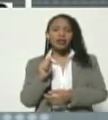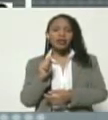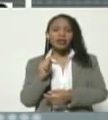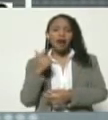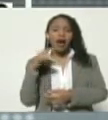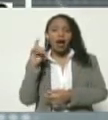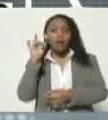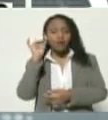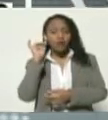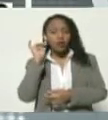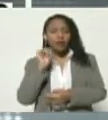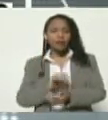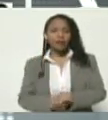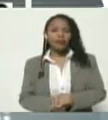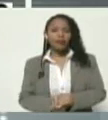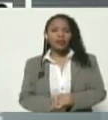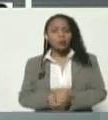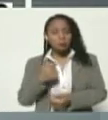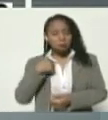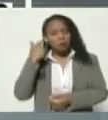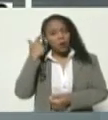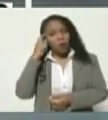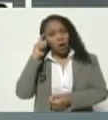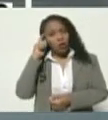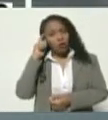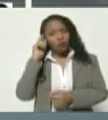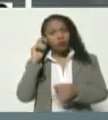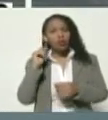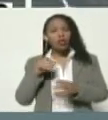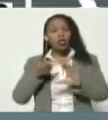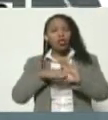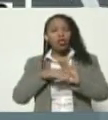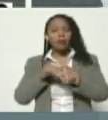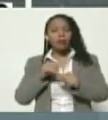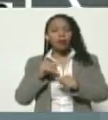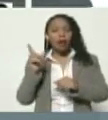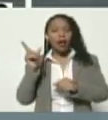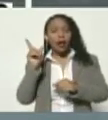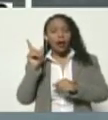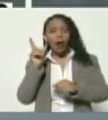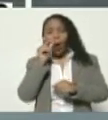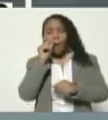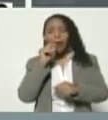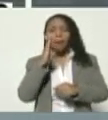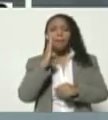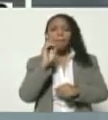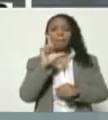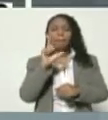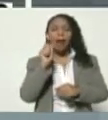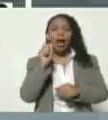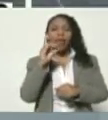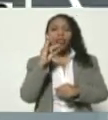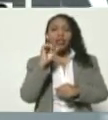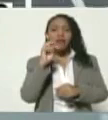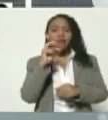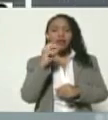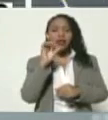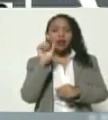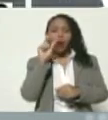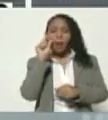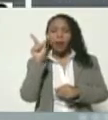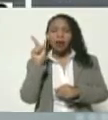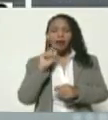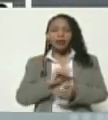Desiré Santos Amaral, recuerdo. Vladimir Villegas, cuando era revolucionario y chavista. En su